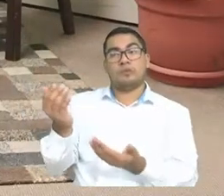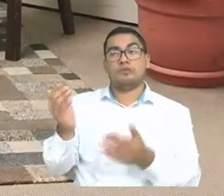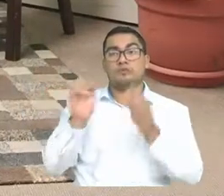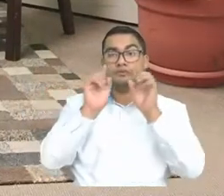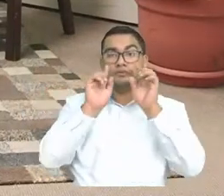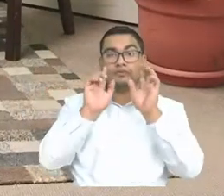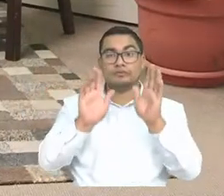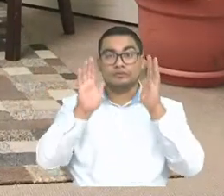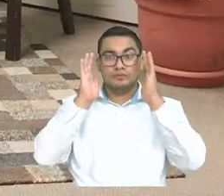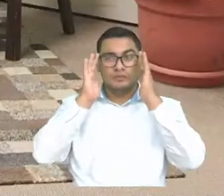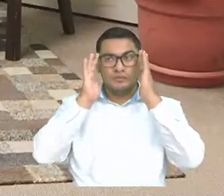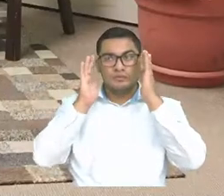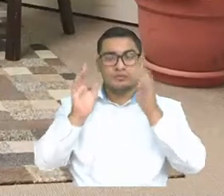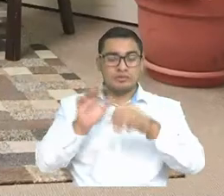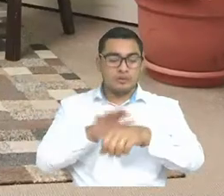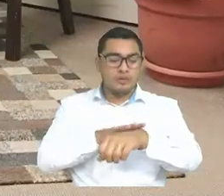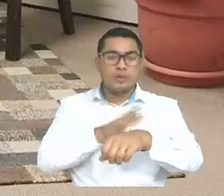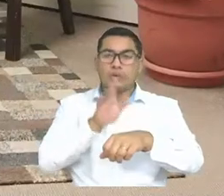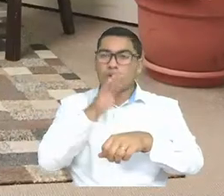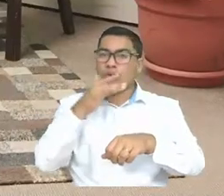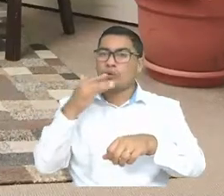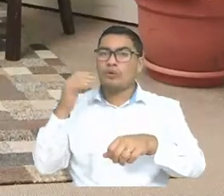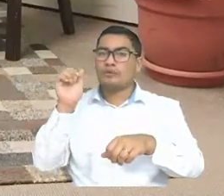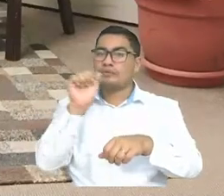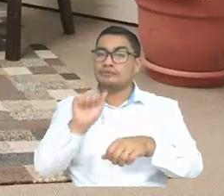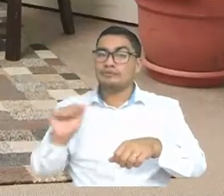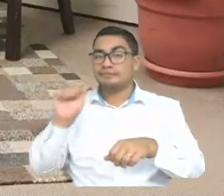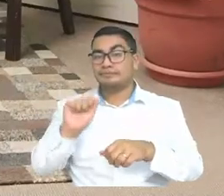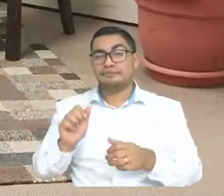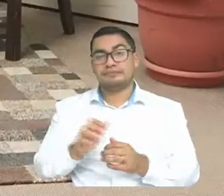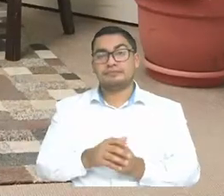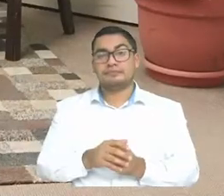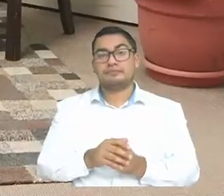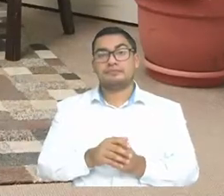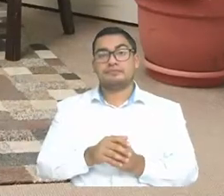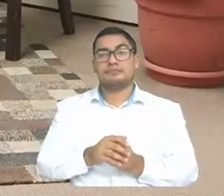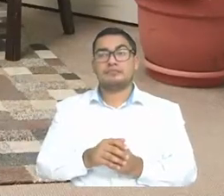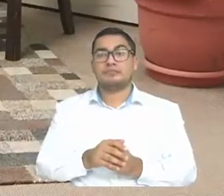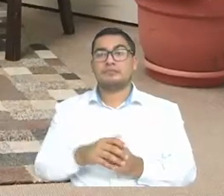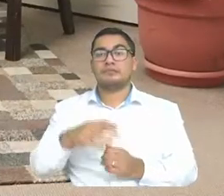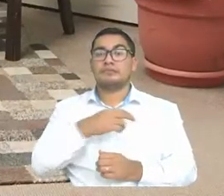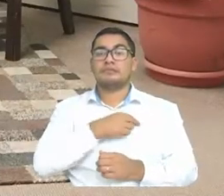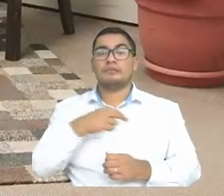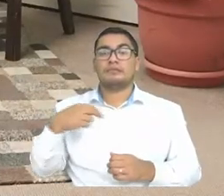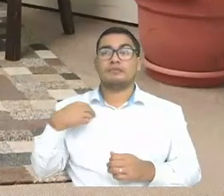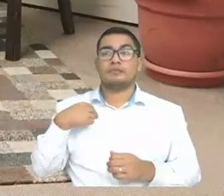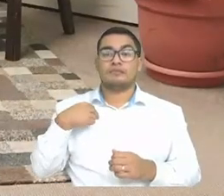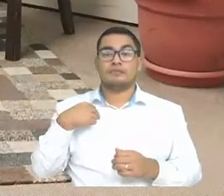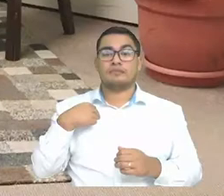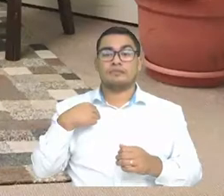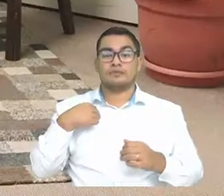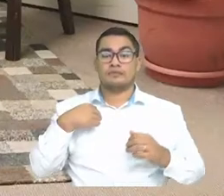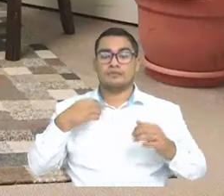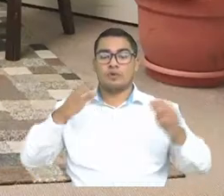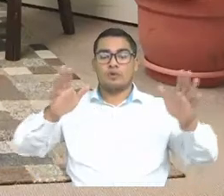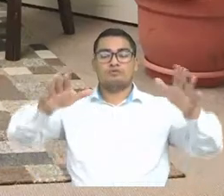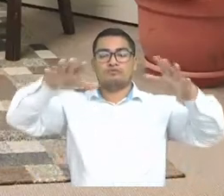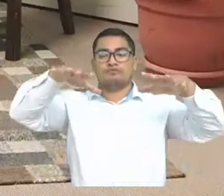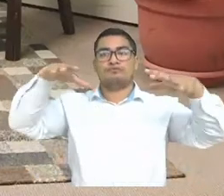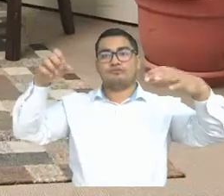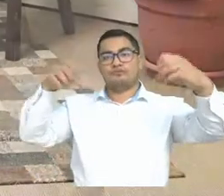como nosotros decimos, se ponga amarillito, ¿verdad? Correcto. Entonces, eso se hace en la incubación, entonces se hace